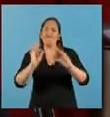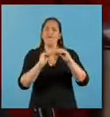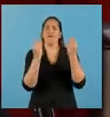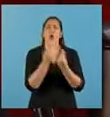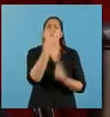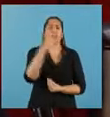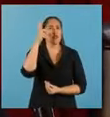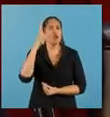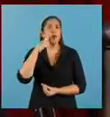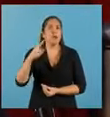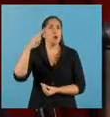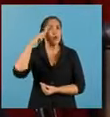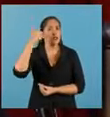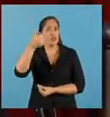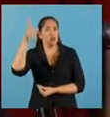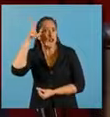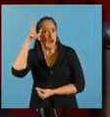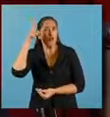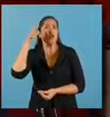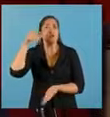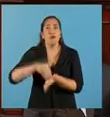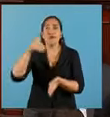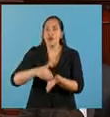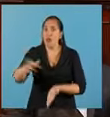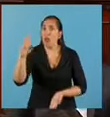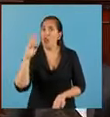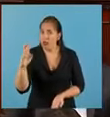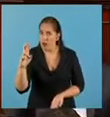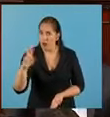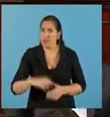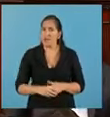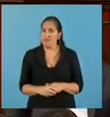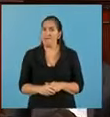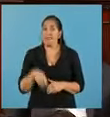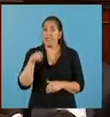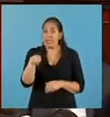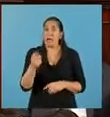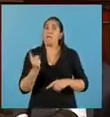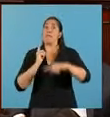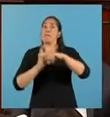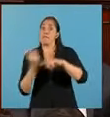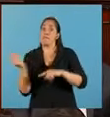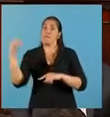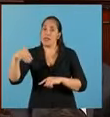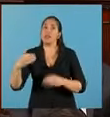48.968 millones de dólares. A ello deberíamos adicionarle